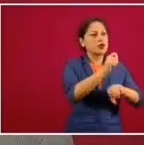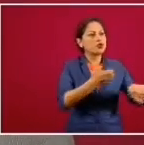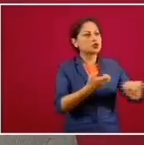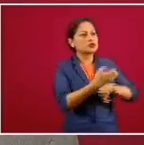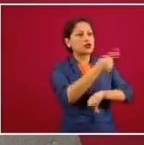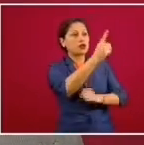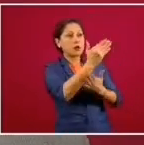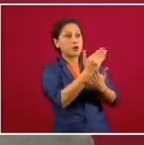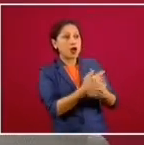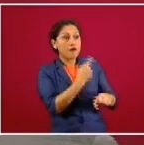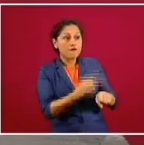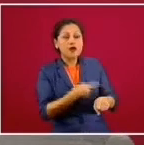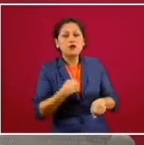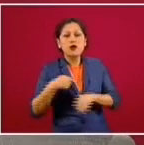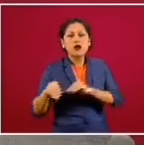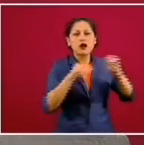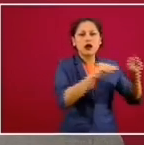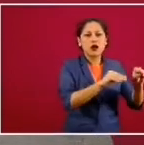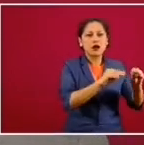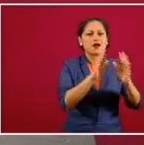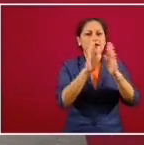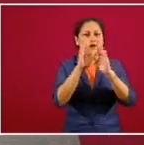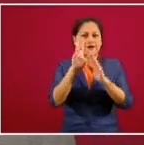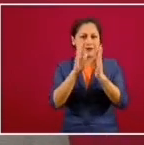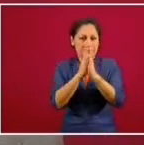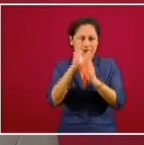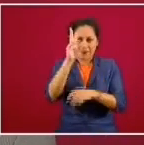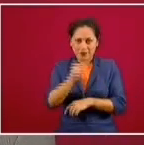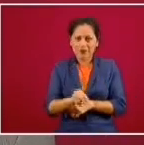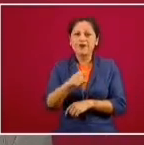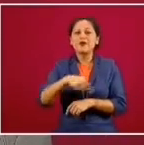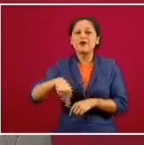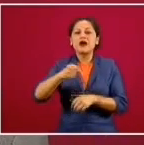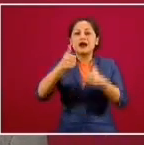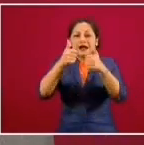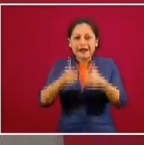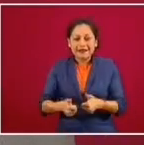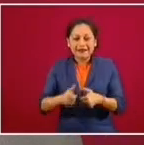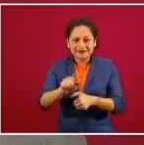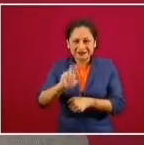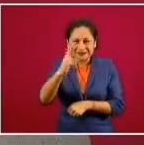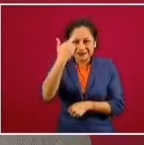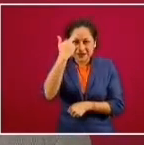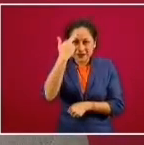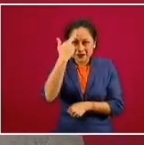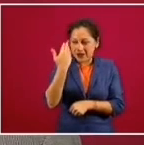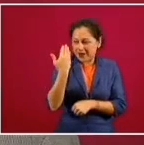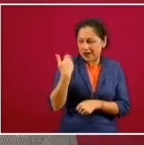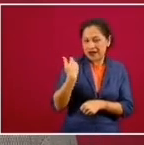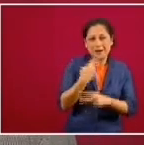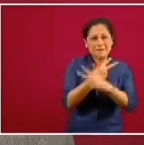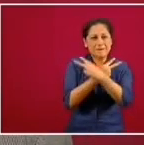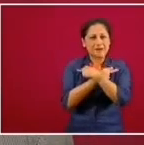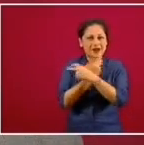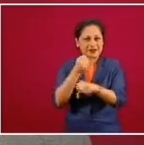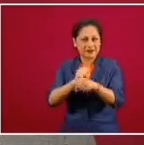contagios. Recordarán que como venía la Semana Santa, especificamos que no eran vacaciones y por